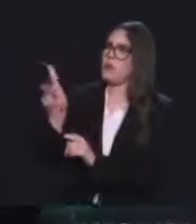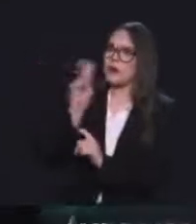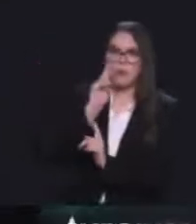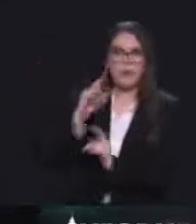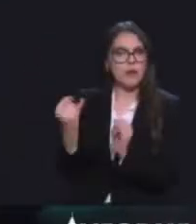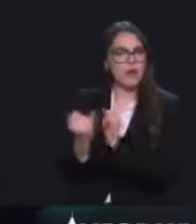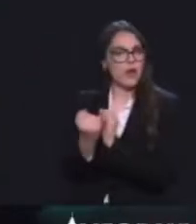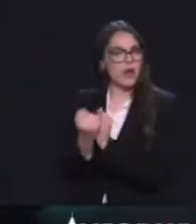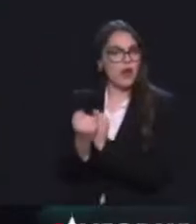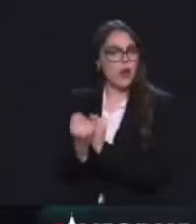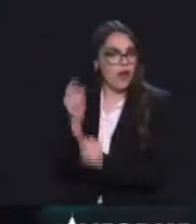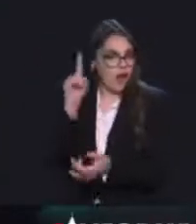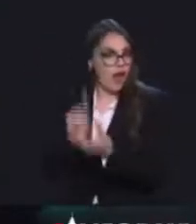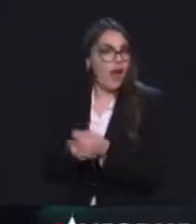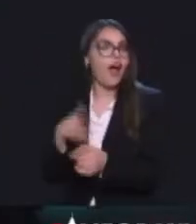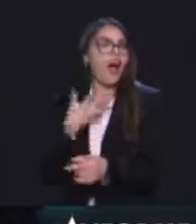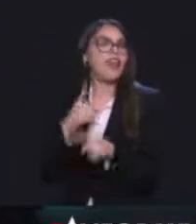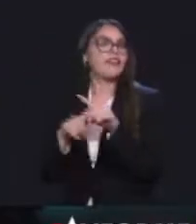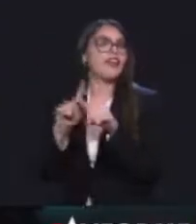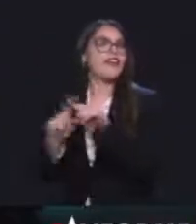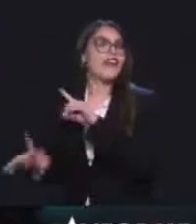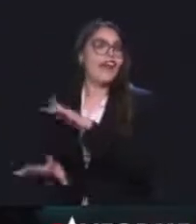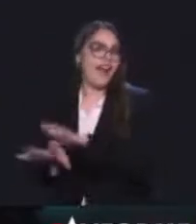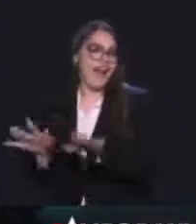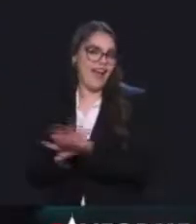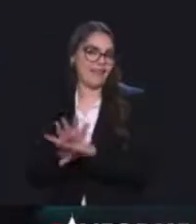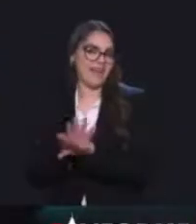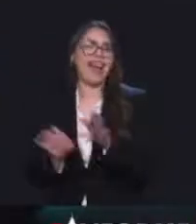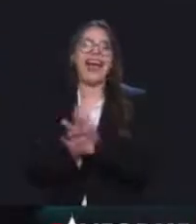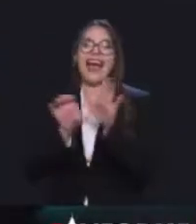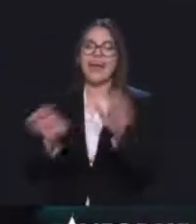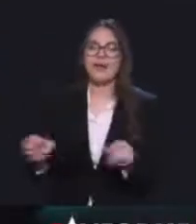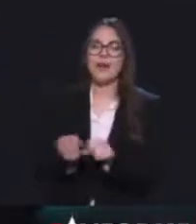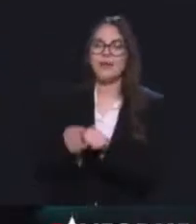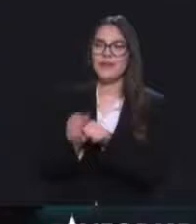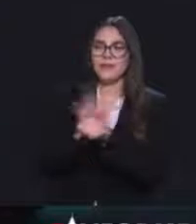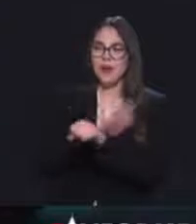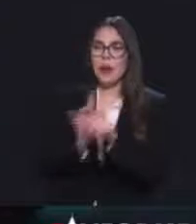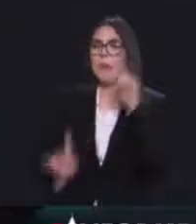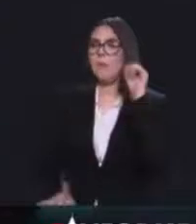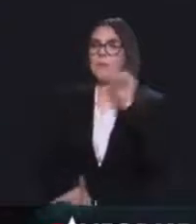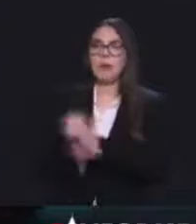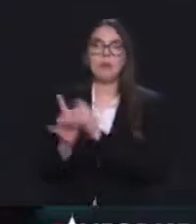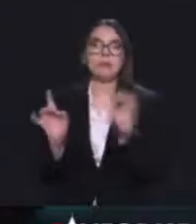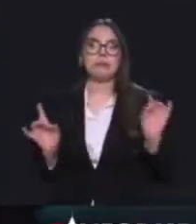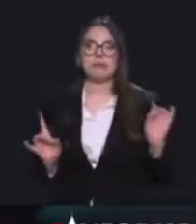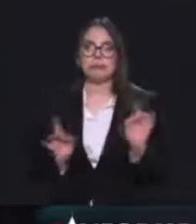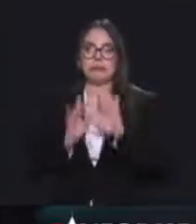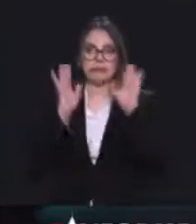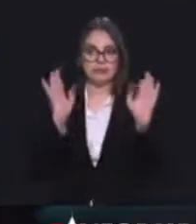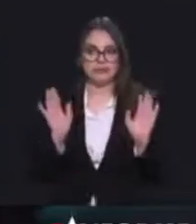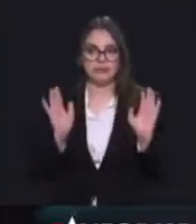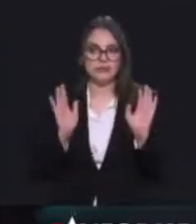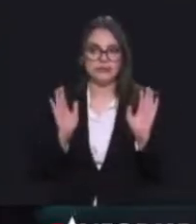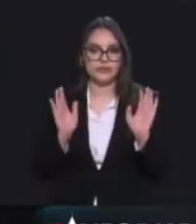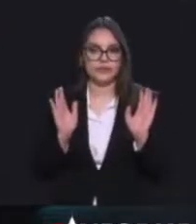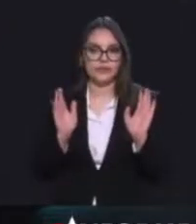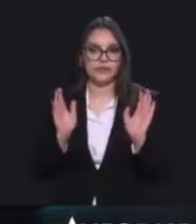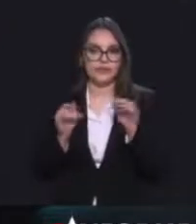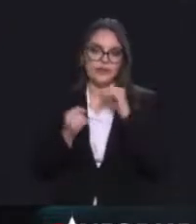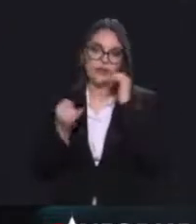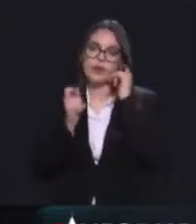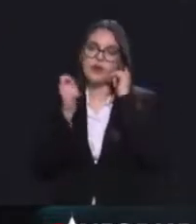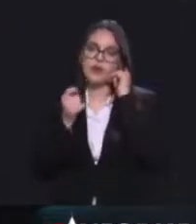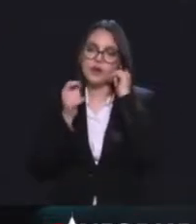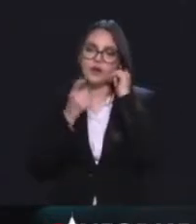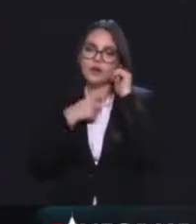lo largo del tiempo pueden deberse a muchas cosas, ¿no? O sea, la pandemia es una de ellas, o sea, de este tipo de imprevistos. Normalmente lo que se hace en ciencia es tener un